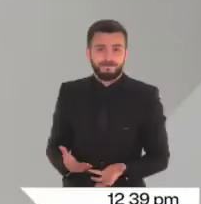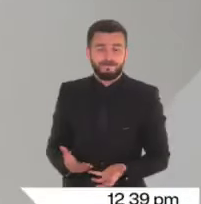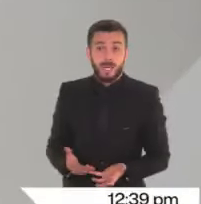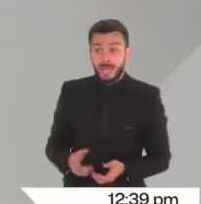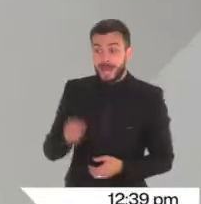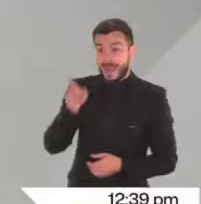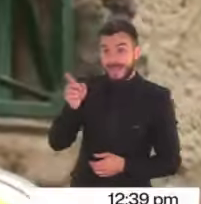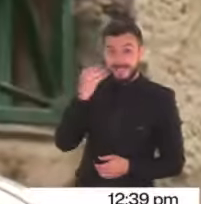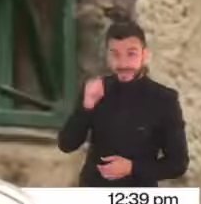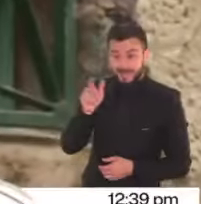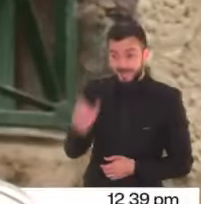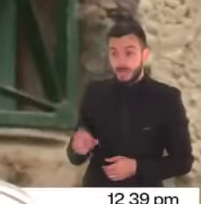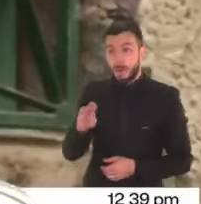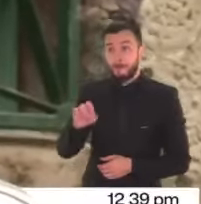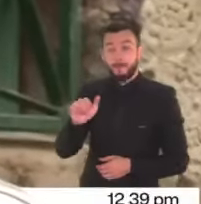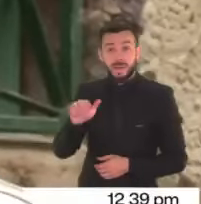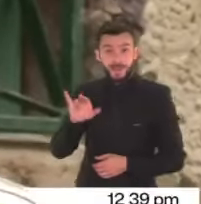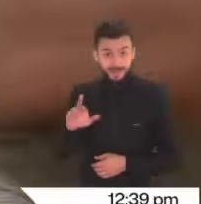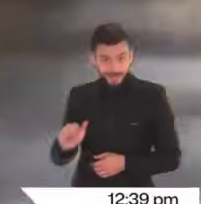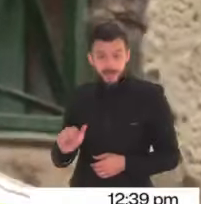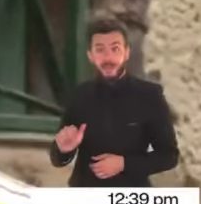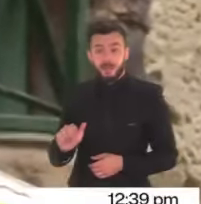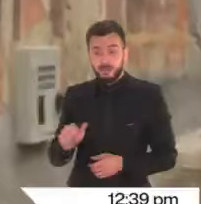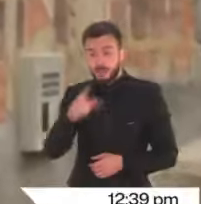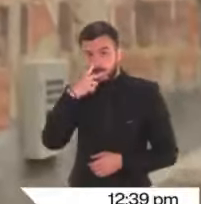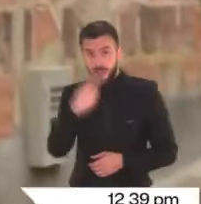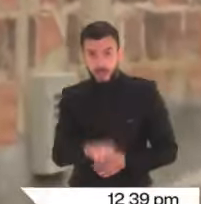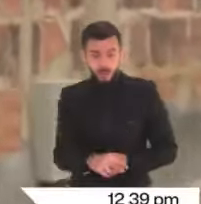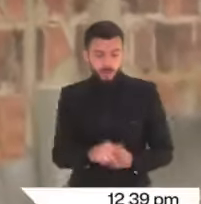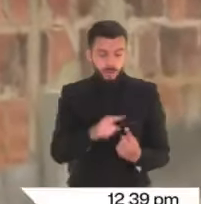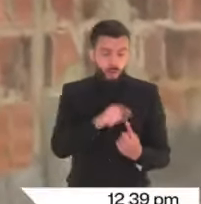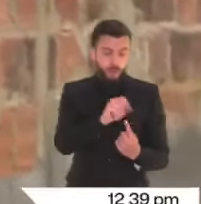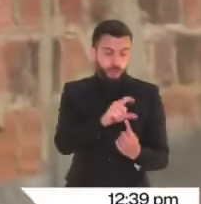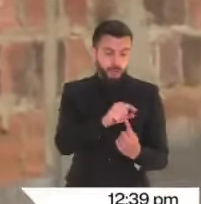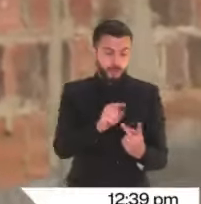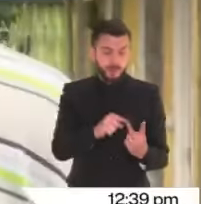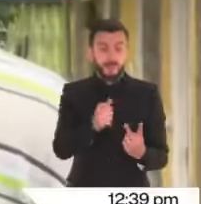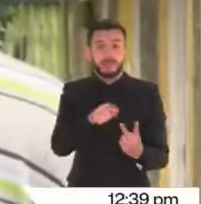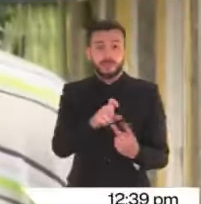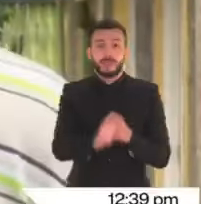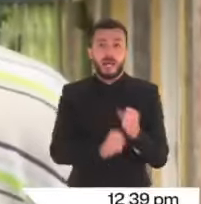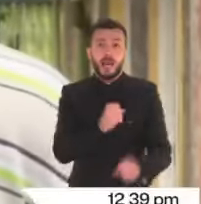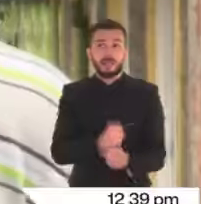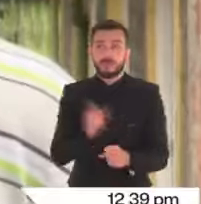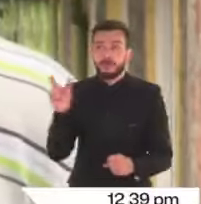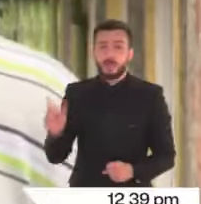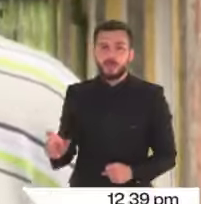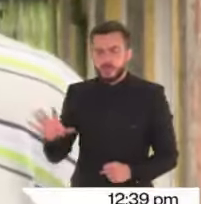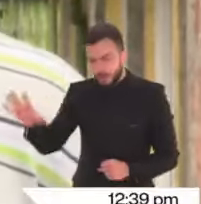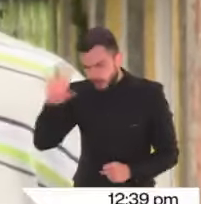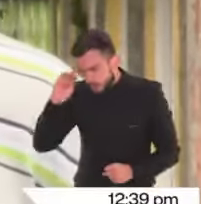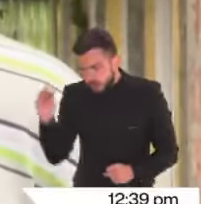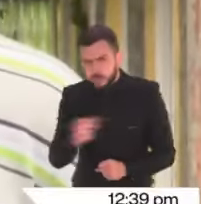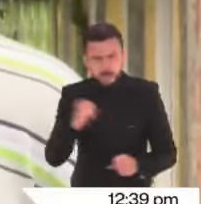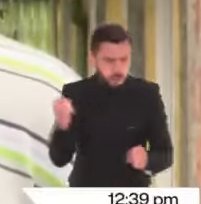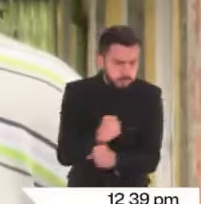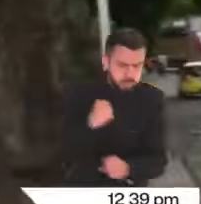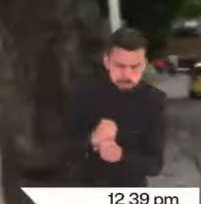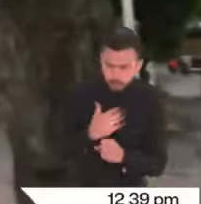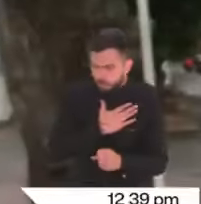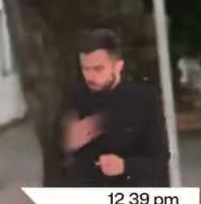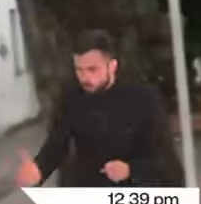la familia de María, que dejó a sus dos hijos de 11 y 16 años. Fue una persona muy trabajadora, muy entregada a su hogar, a sus